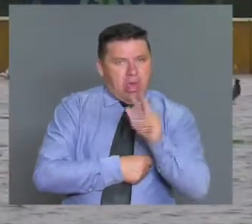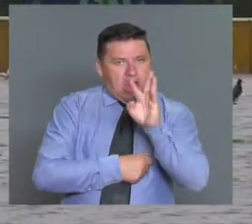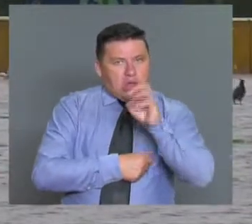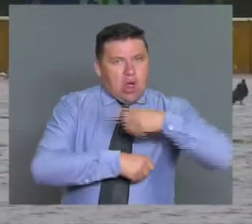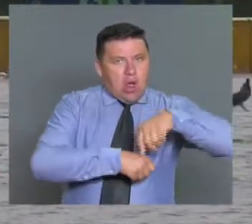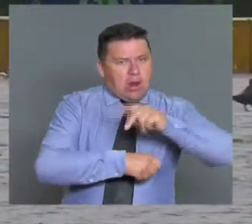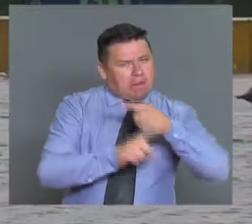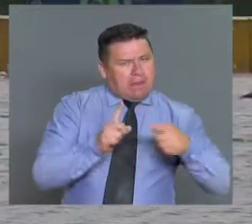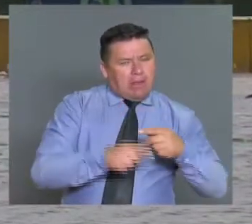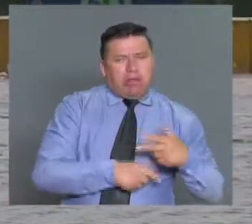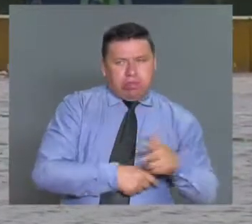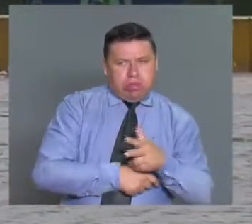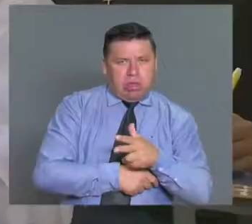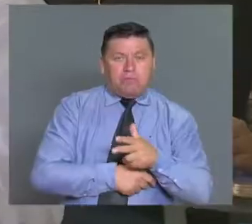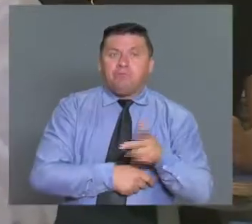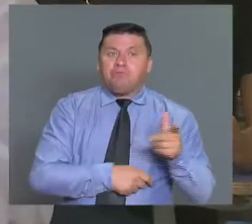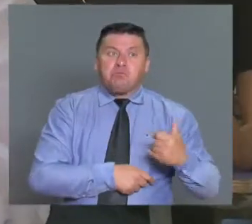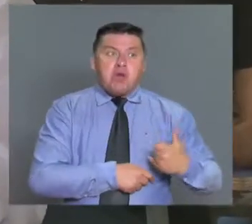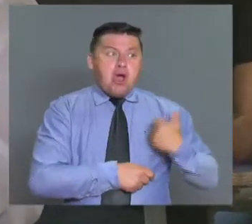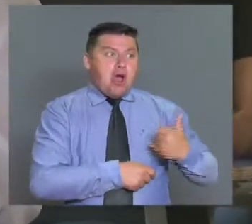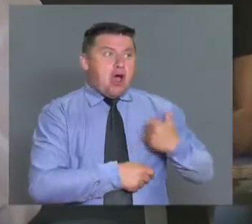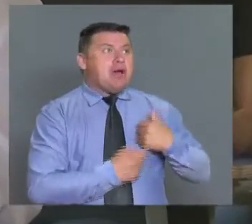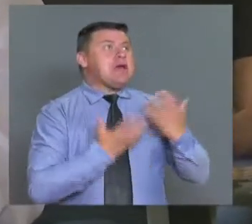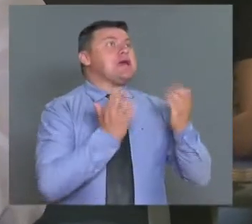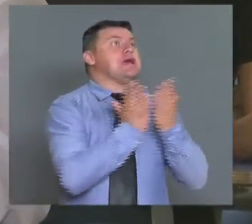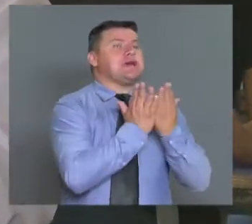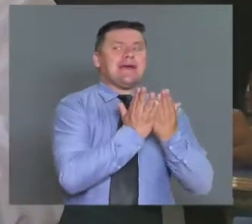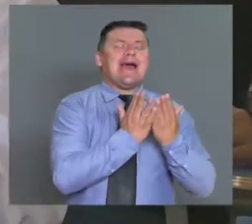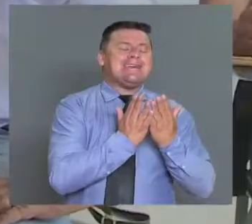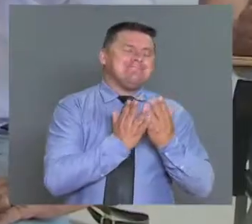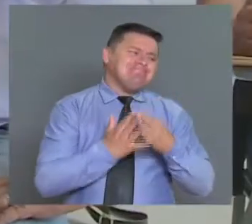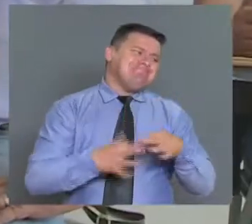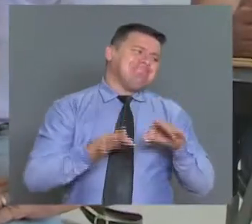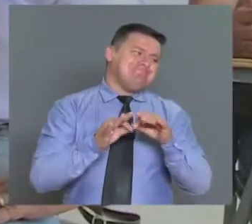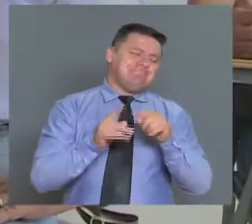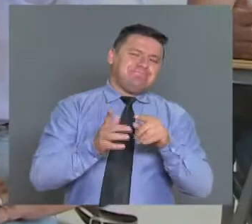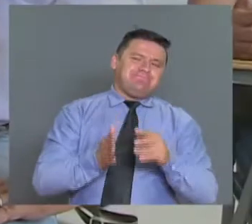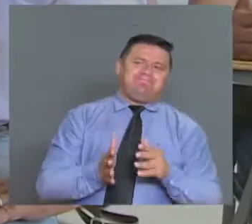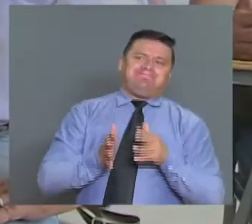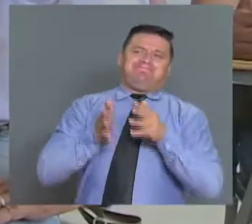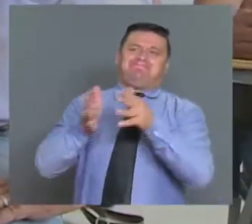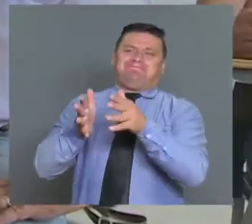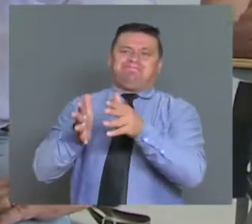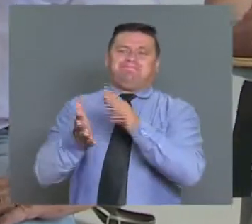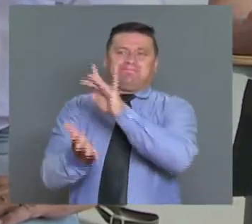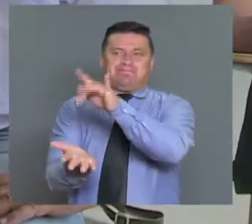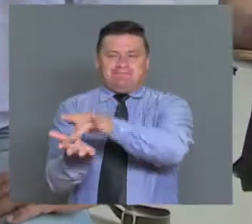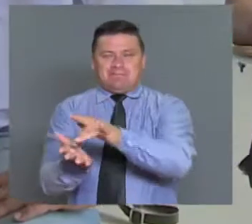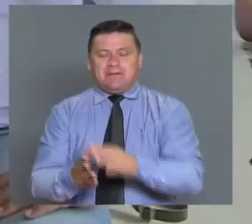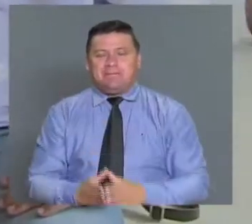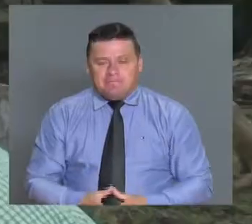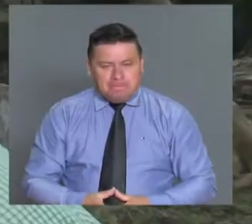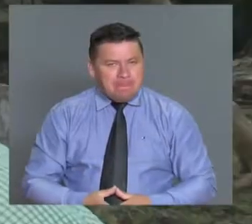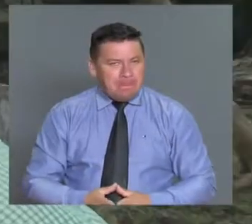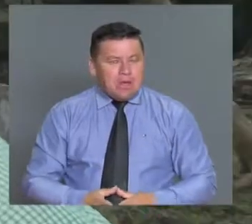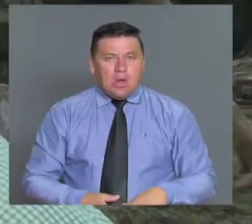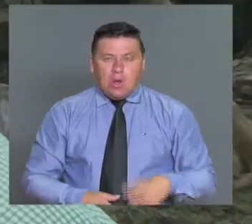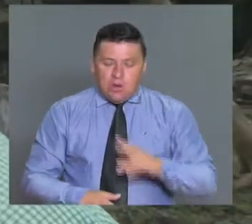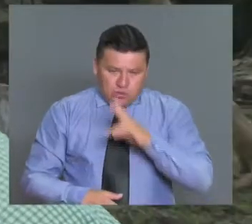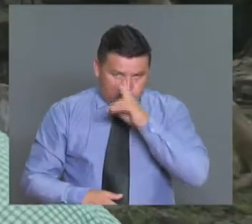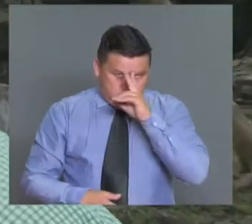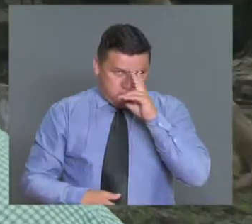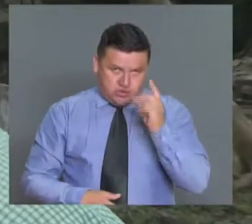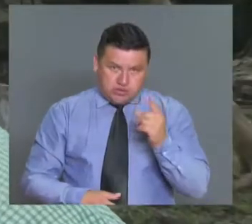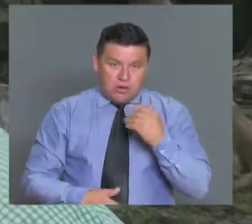la motivación y el empeño de varios jóvenes por estudiar lograron que hoy esta institución haga presencia. No fue tan dispendioso